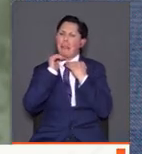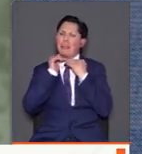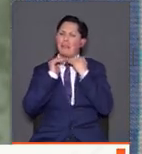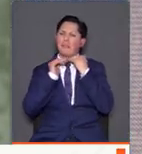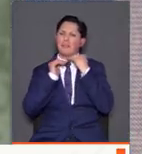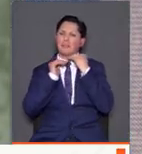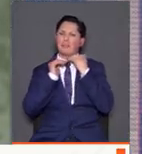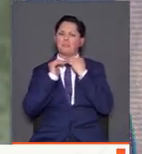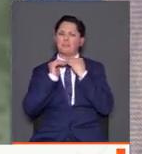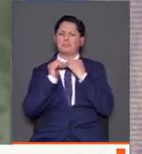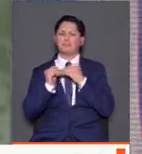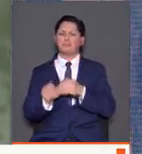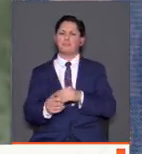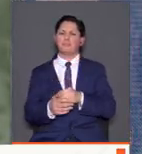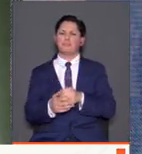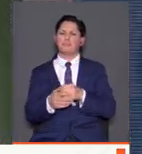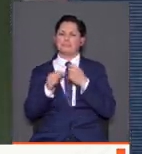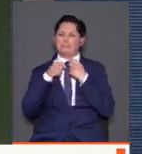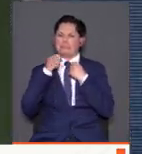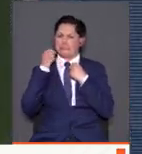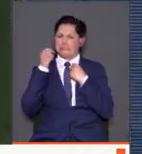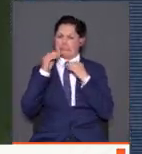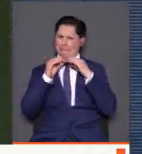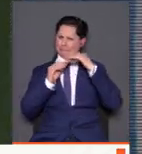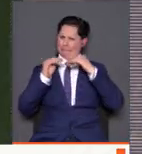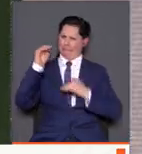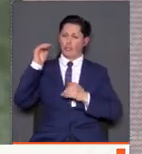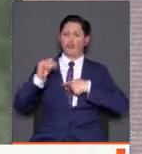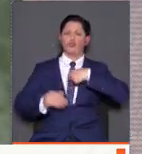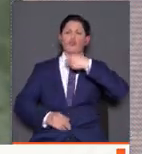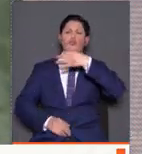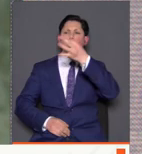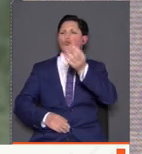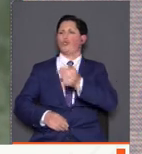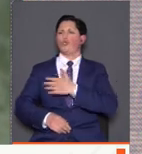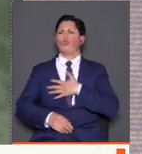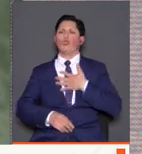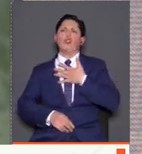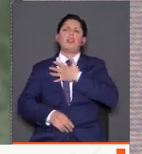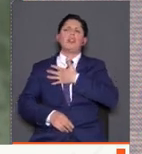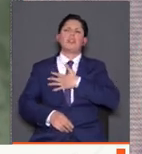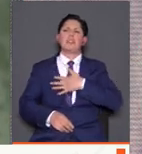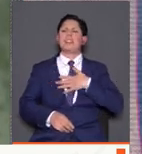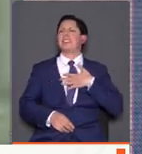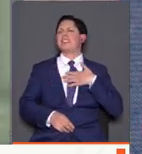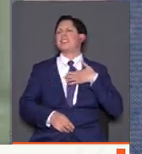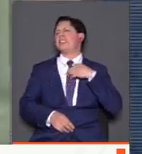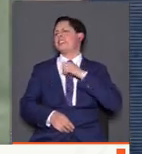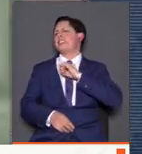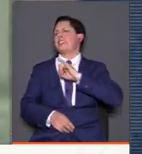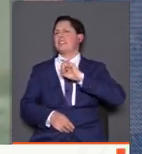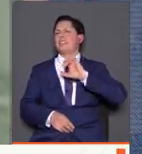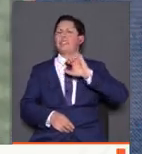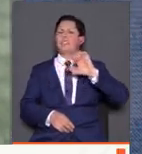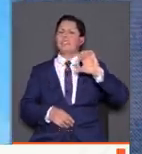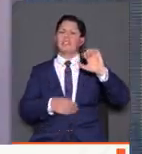Porque yo sentí lo que jamás creí.